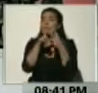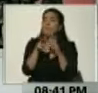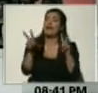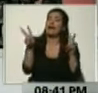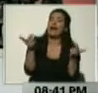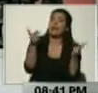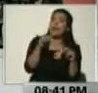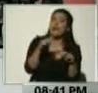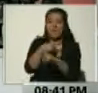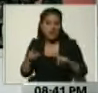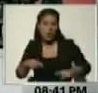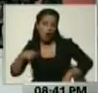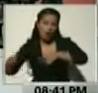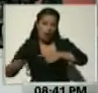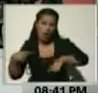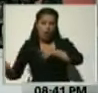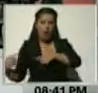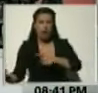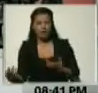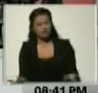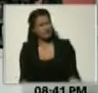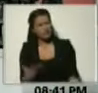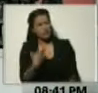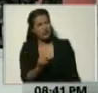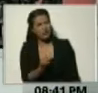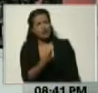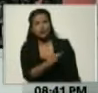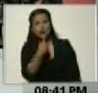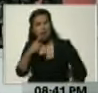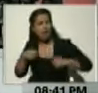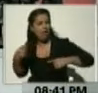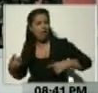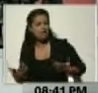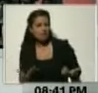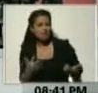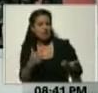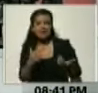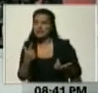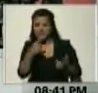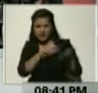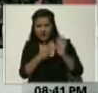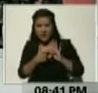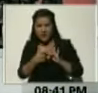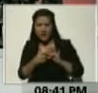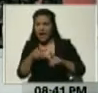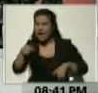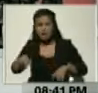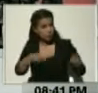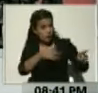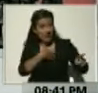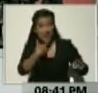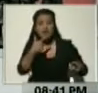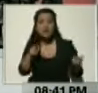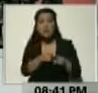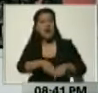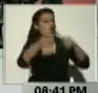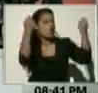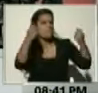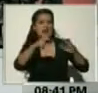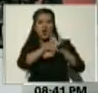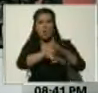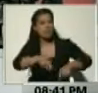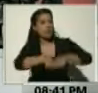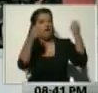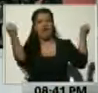la anarquía se impongan sobre el Estado de Derecho. Eso es lo que ustedes quisieran. No van a poder. Nosotros venimos de ahí, nosotros hemos